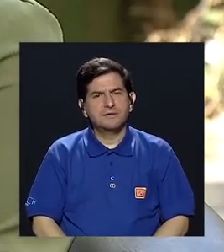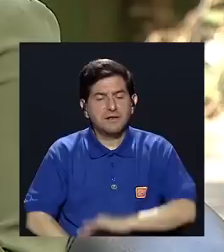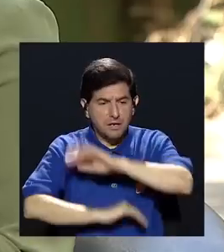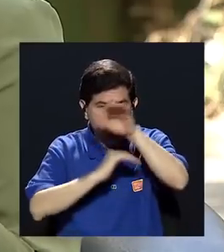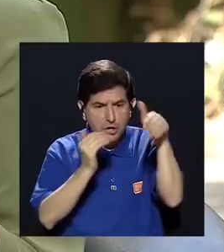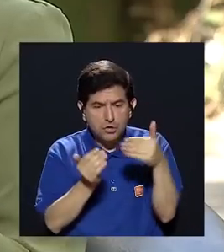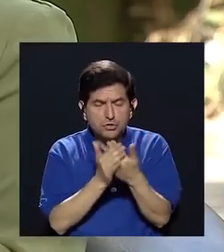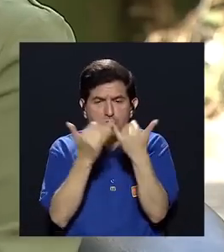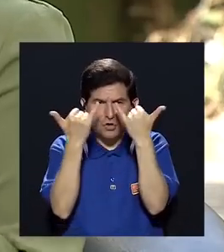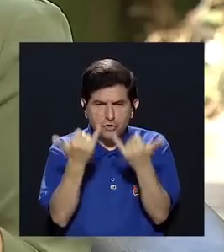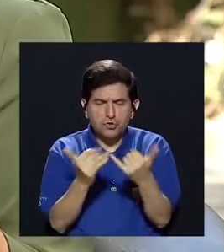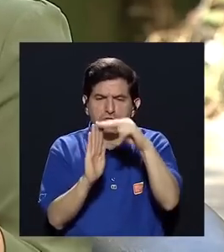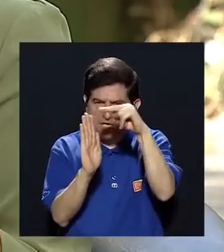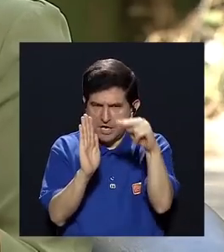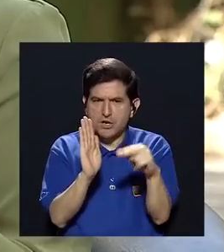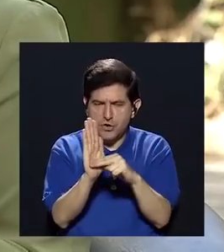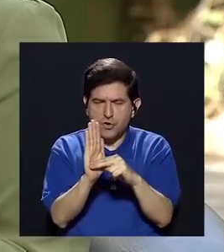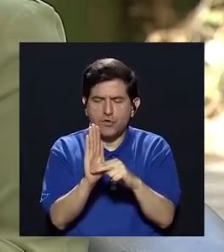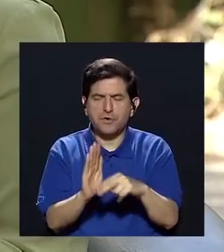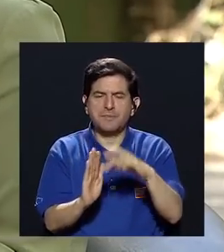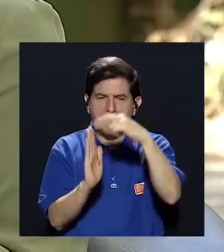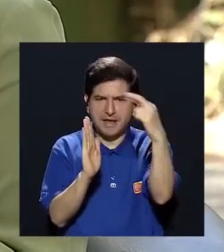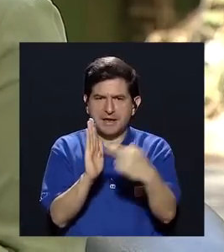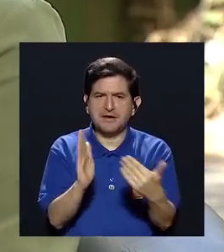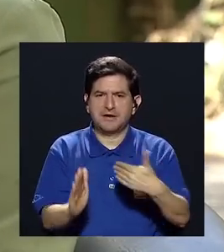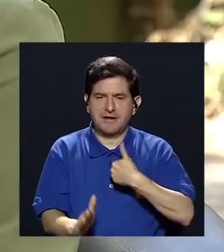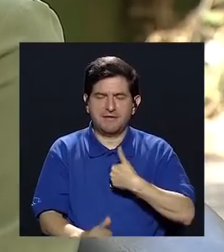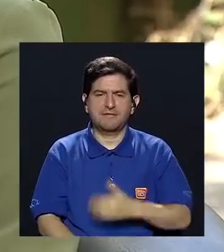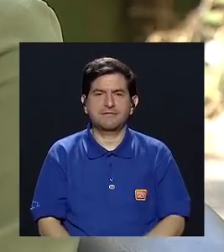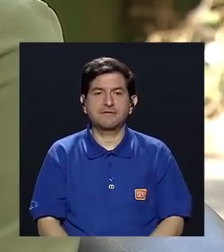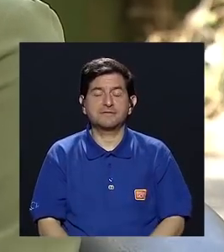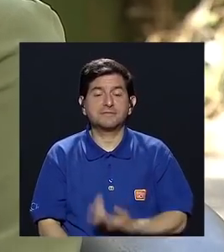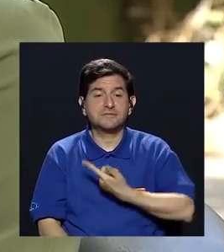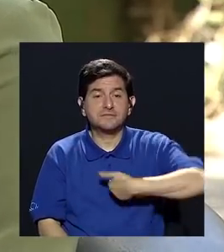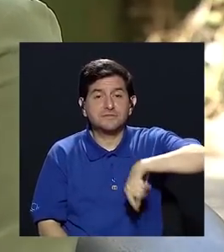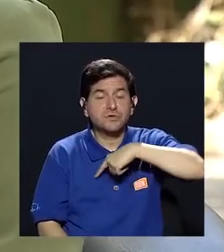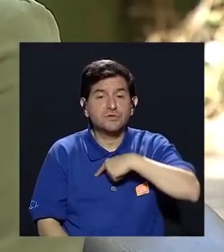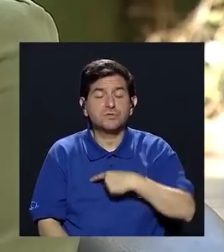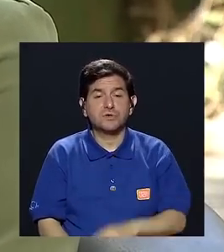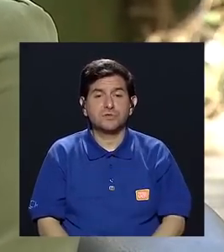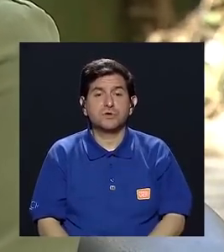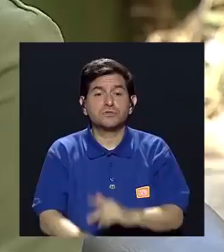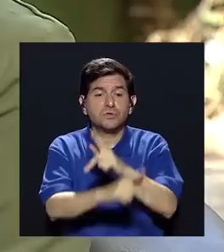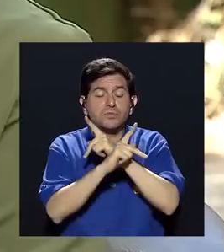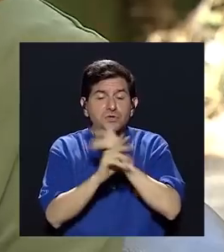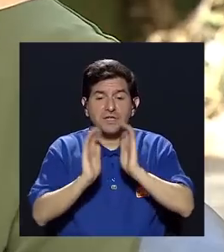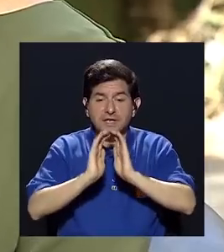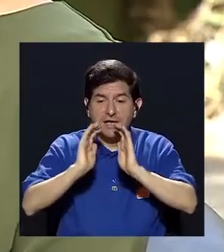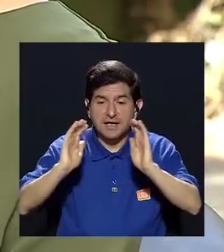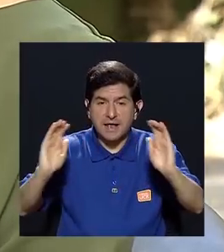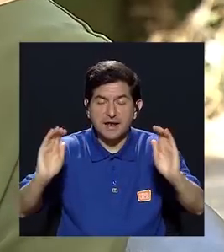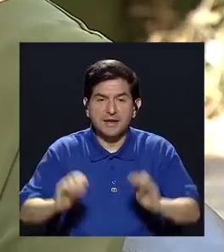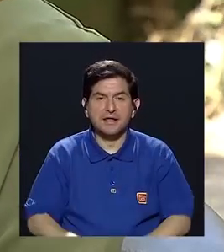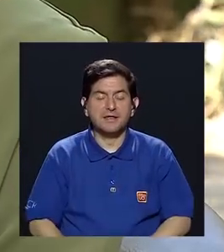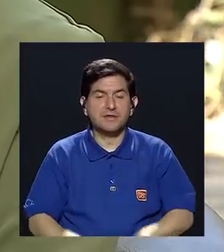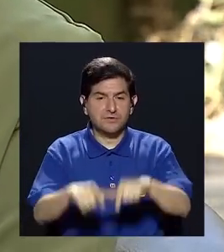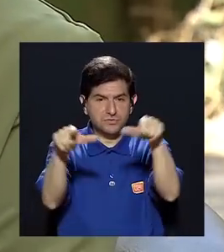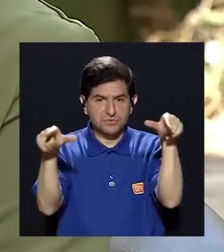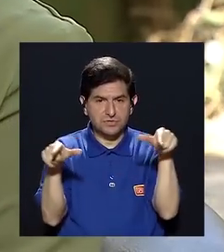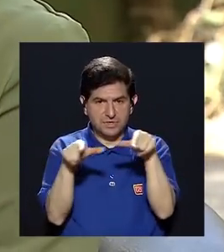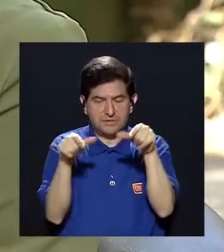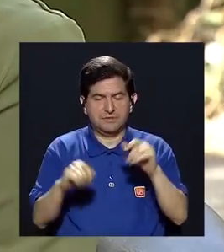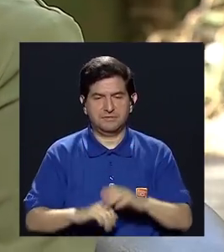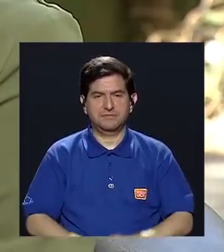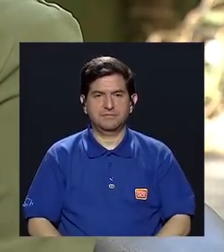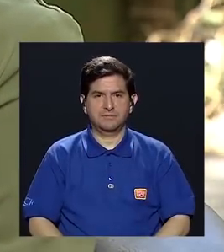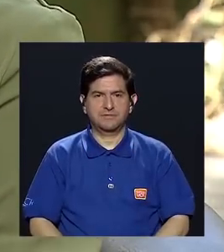pero todo eso está normado, todo está regulado, porque nosotros tenemos que proteger a los niños que están en el establecimiento.